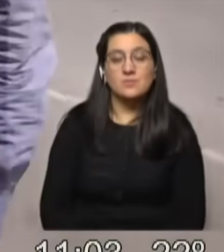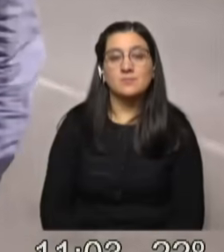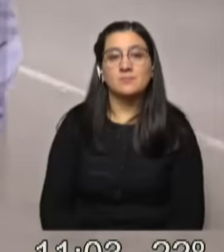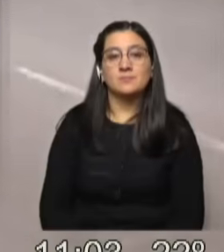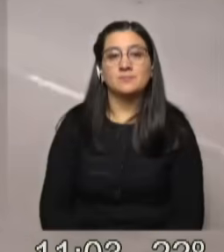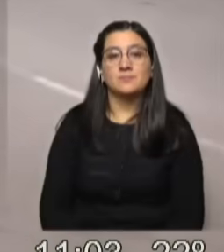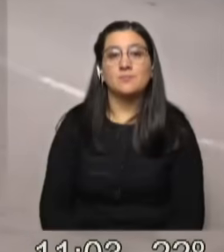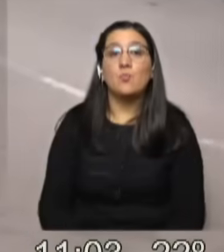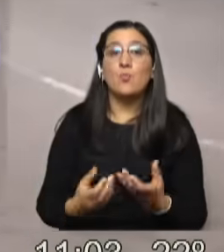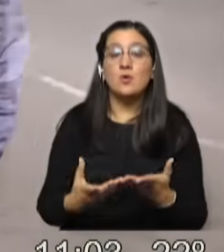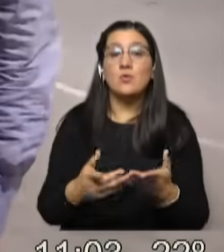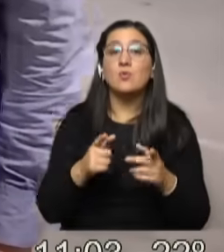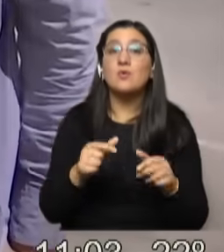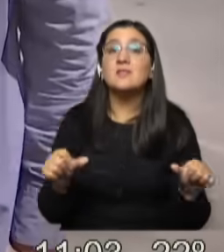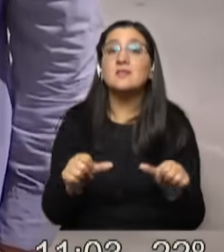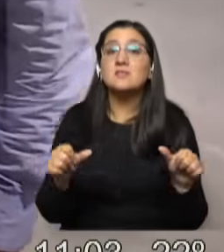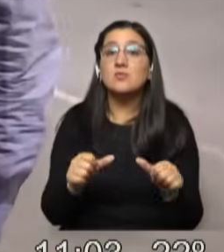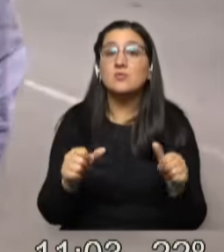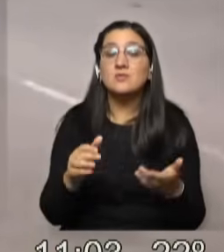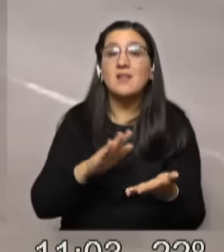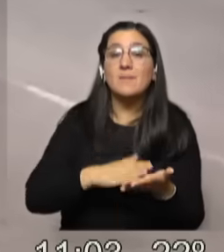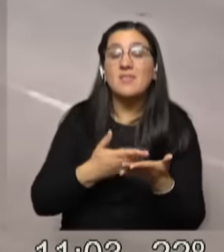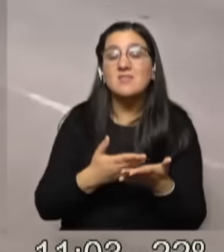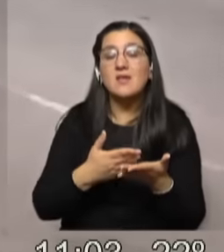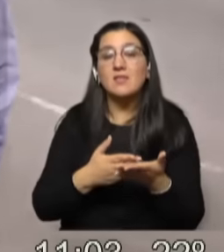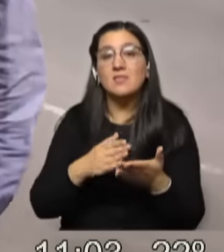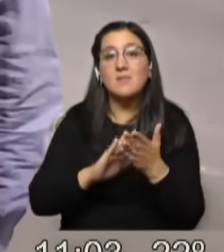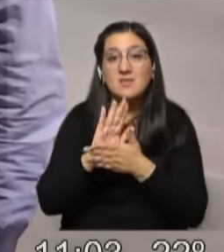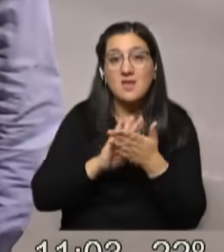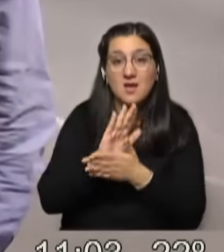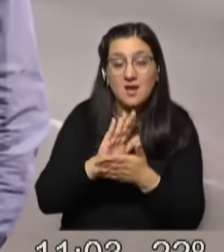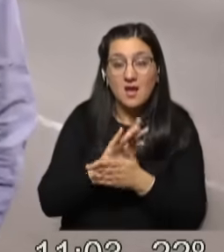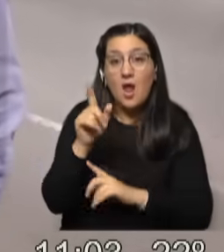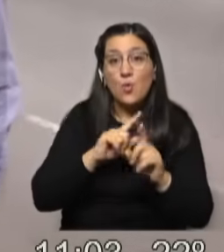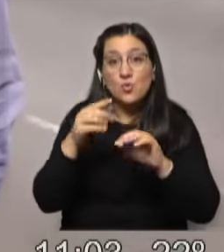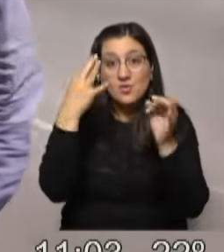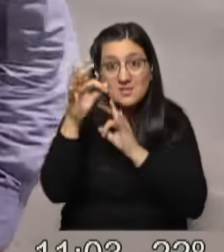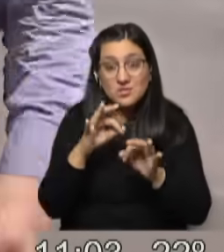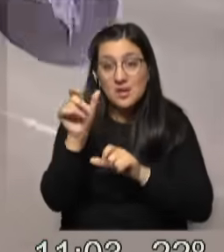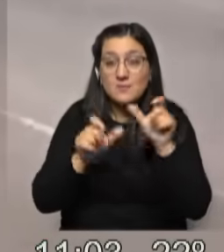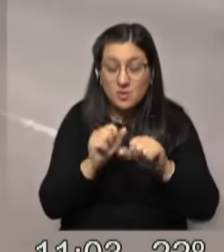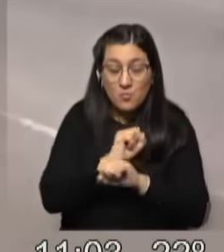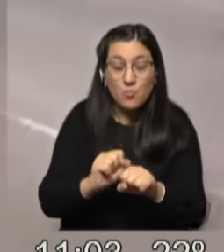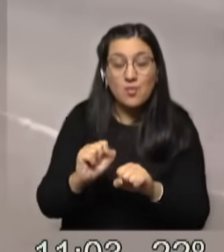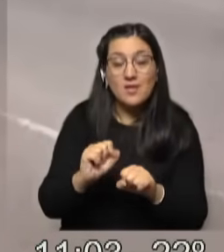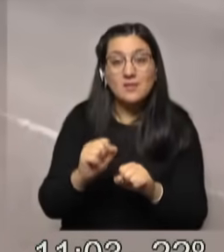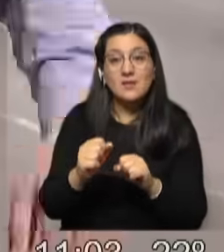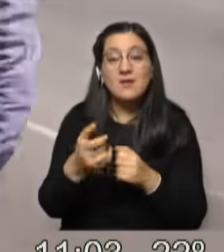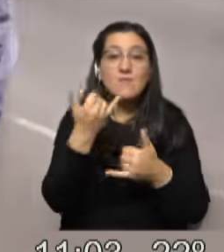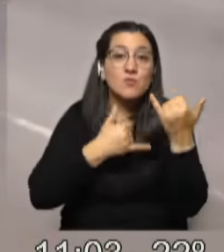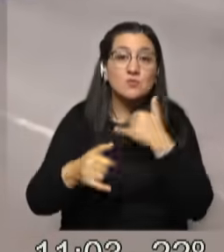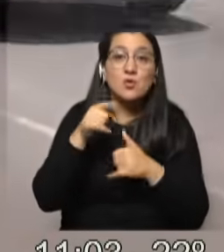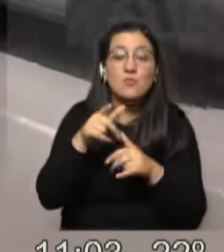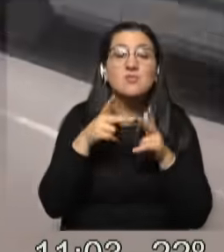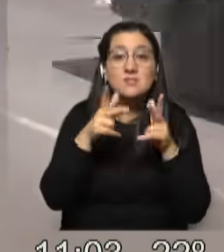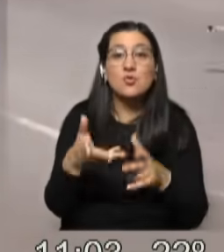nuestros televidentes. Bueno, ¿en qué andas? Contanos, estás en la tapadita de mañana en la M24 los martes, ¿algún otro lugar donde la gente pueda llegar a obtener también la información que vos brindás